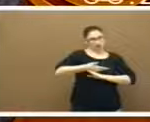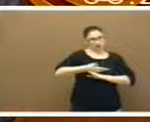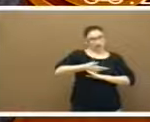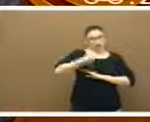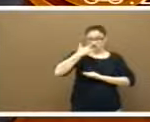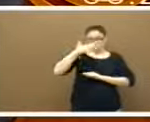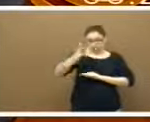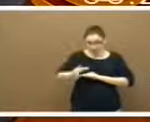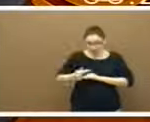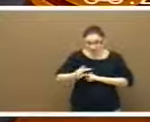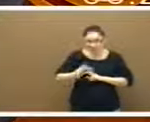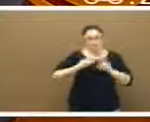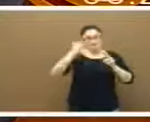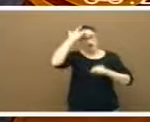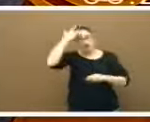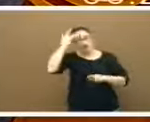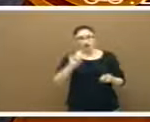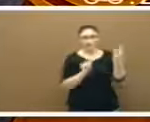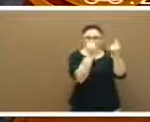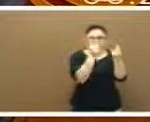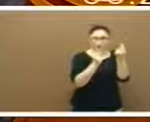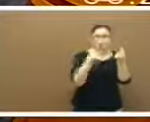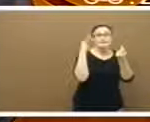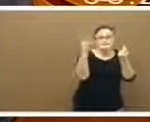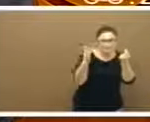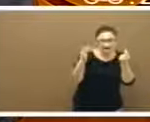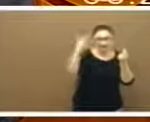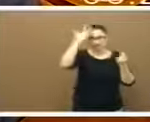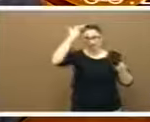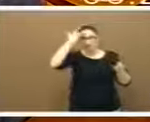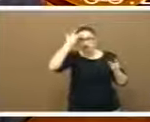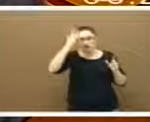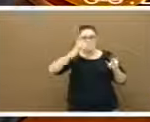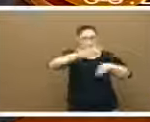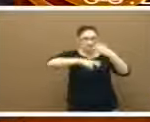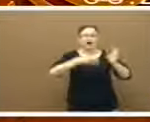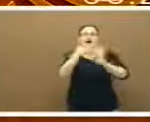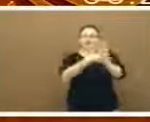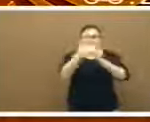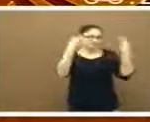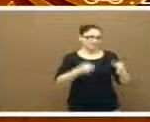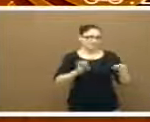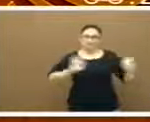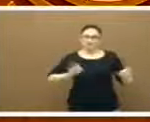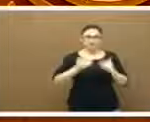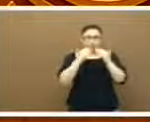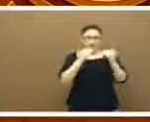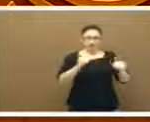de la filosofía de las enmiendas, y eso es a lo que nos tenemos que dedicar efectivamente. Muchas gracias.